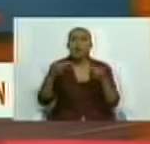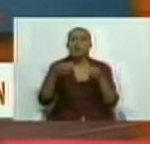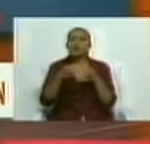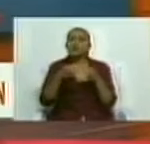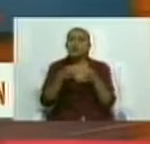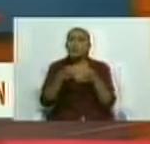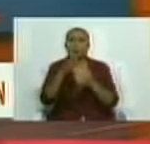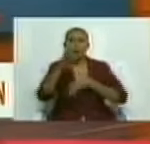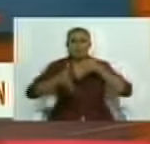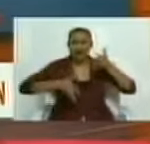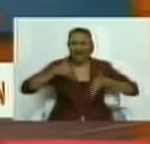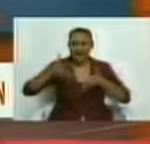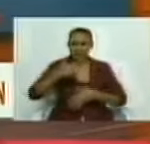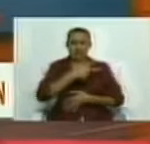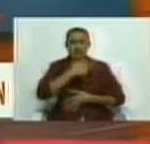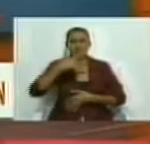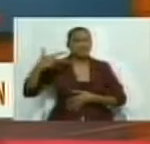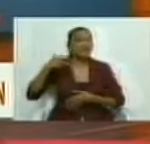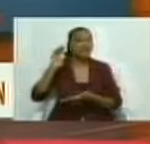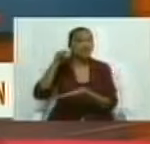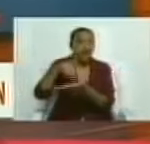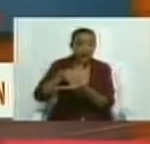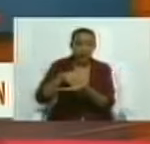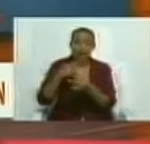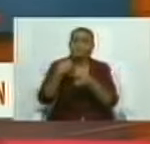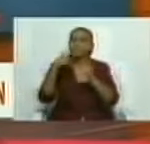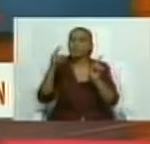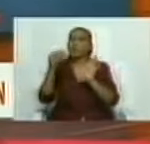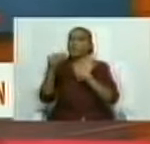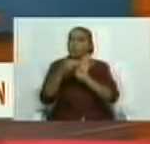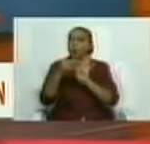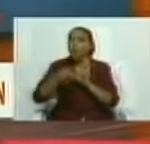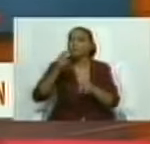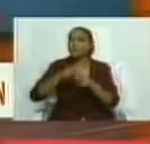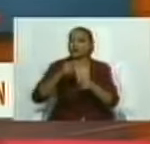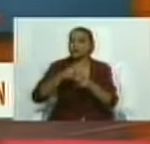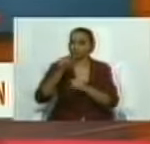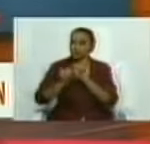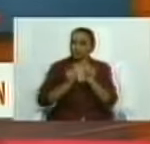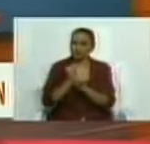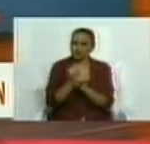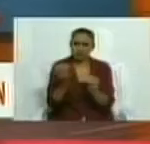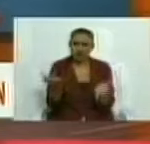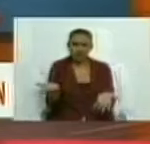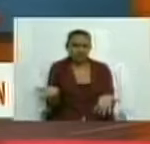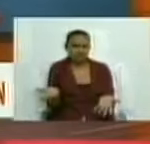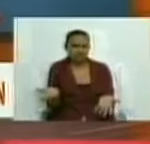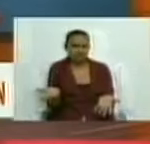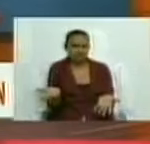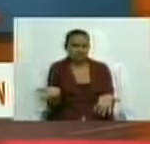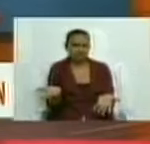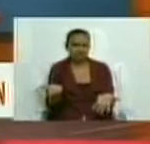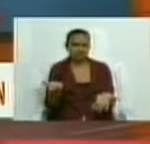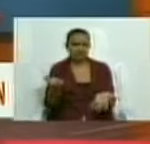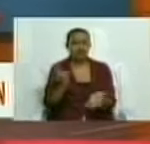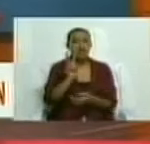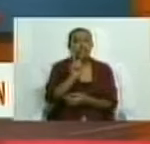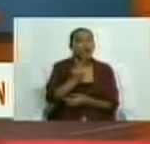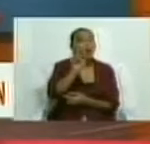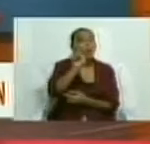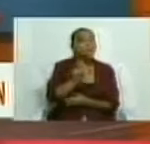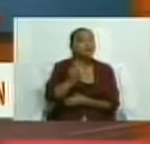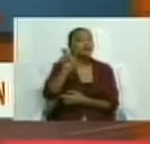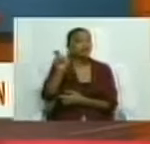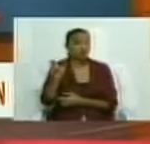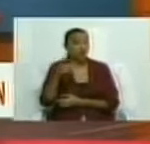siciliana se quedó pendeja al lado de de lo que estos dos congresistas